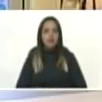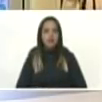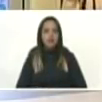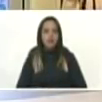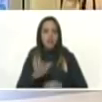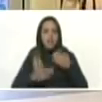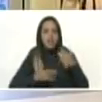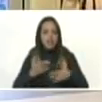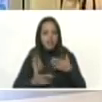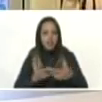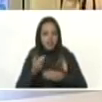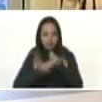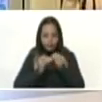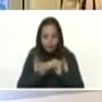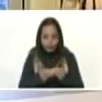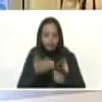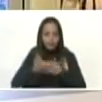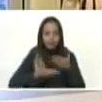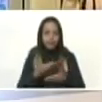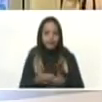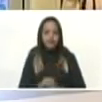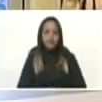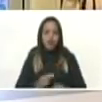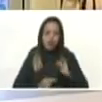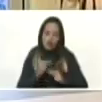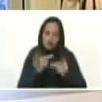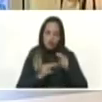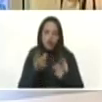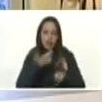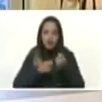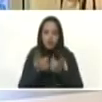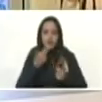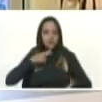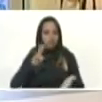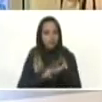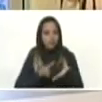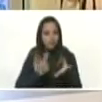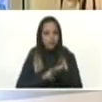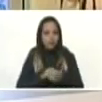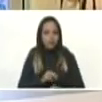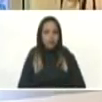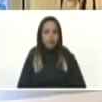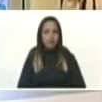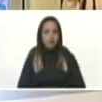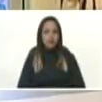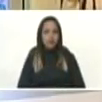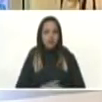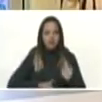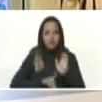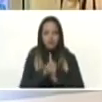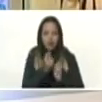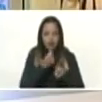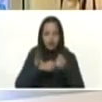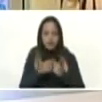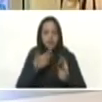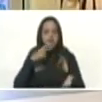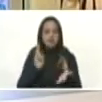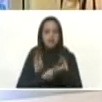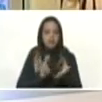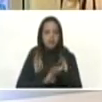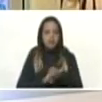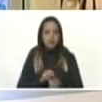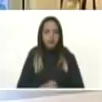actividad productiva, la construcción de una economía real, el crecimiento de la economía real.